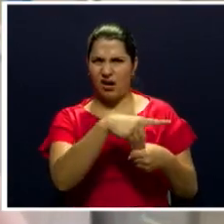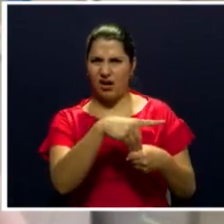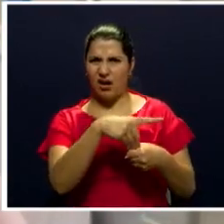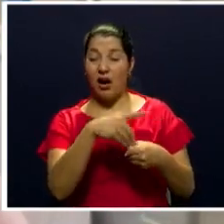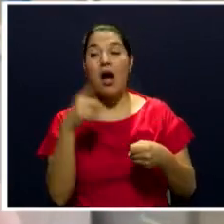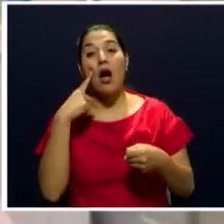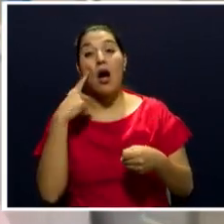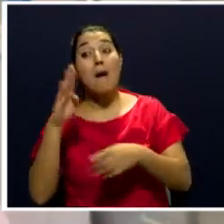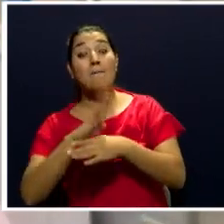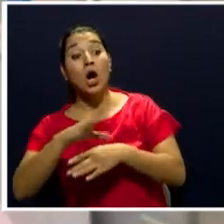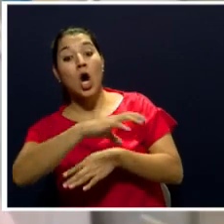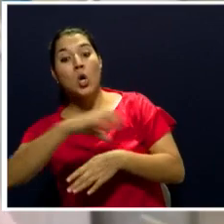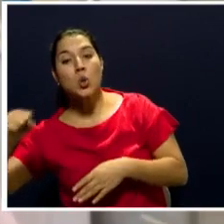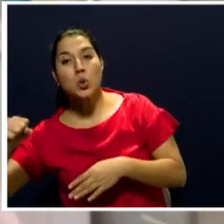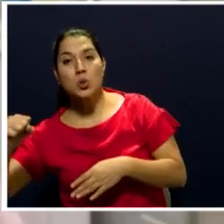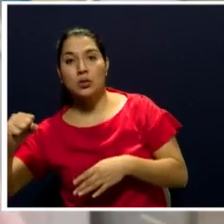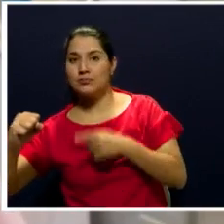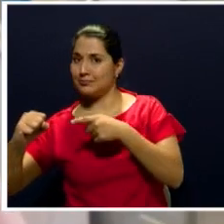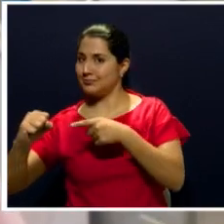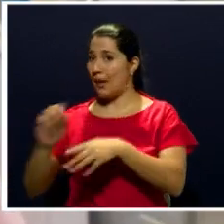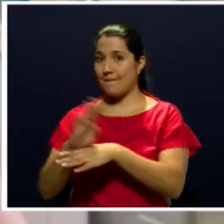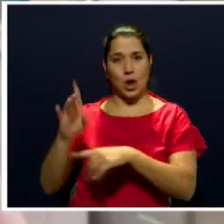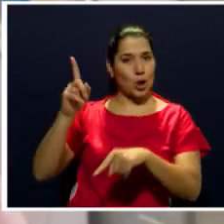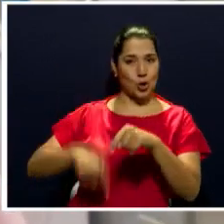puede llamar ya sea al